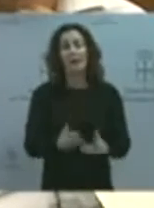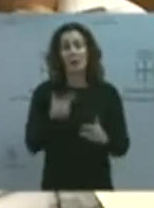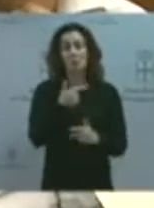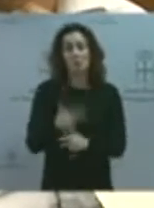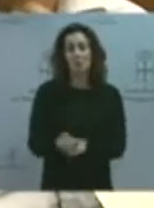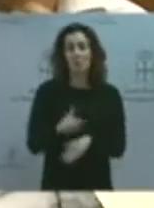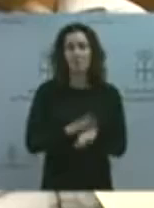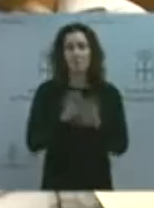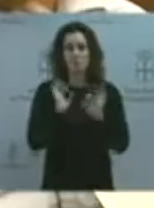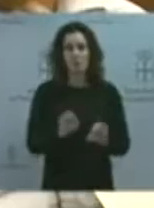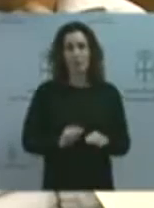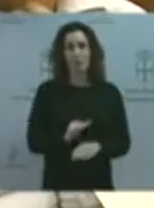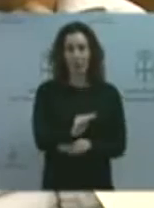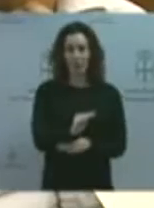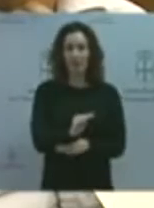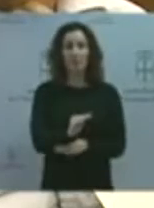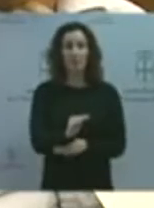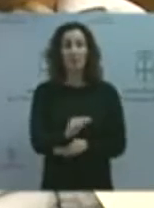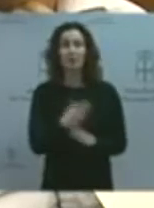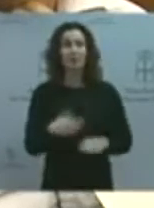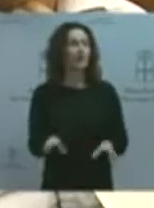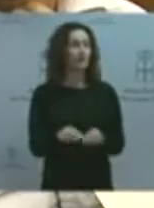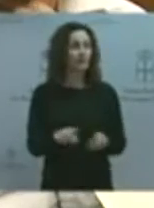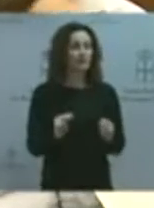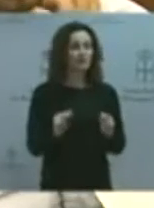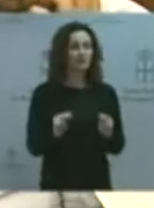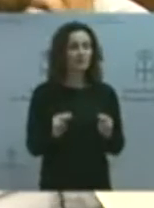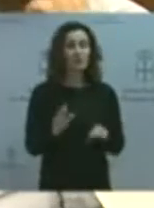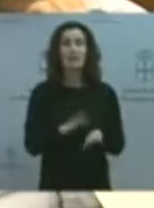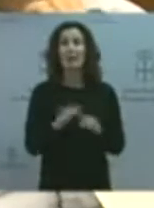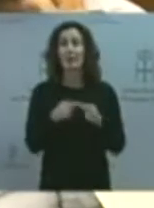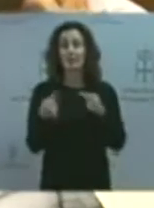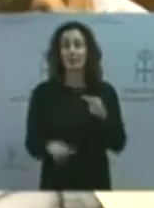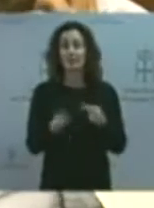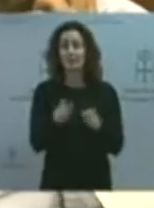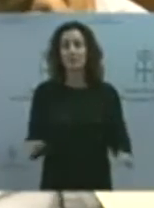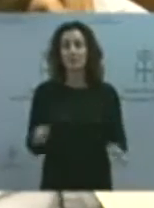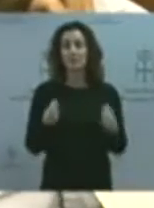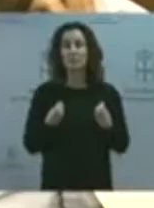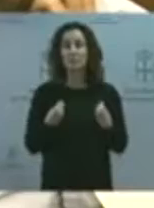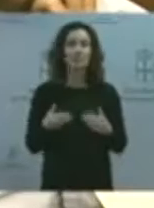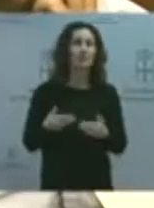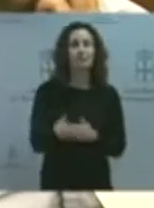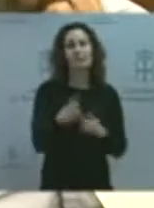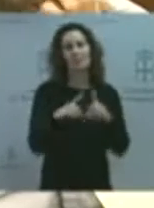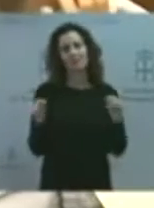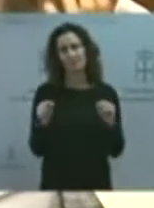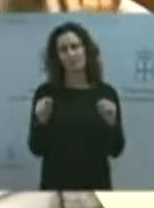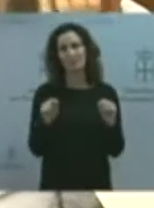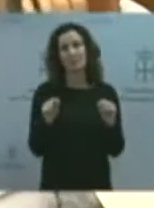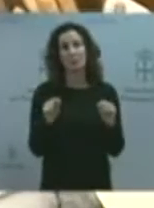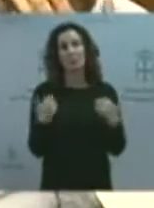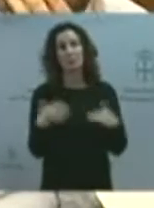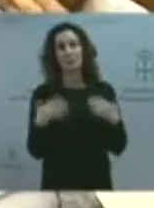vigente para mensurar ese coste diferencial por habitante, el futuro de Asturias penderá de un hilo. Sabemos que no es comparable la capacidad de presionar